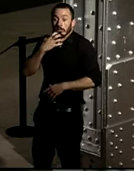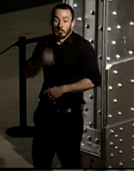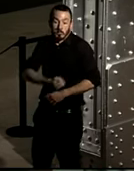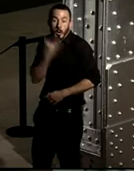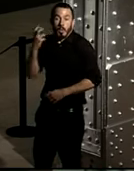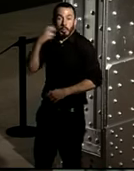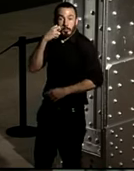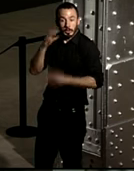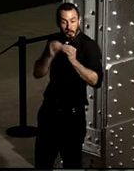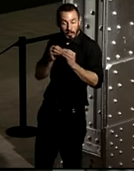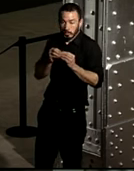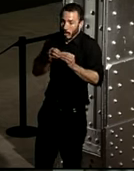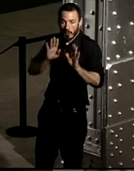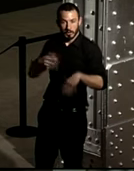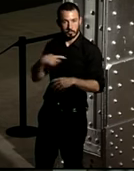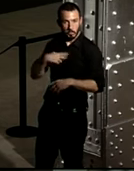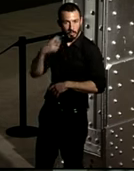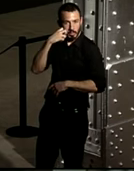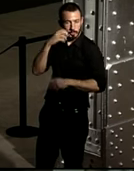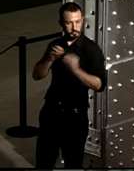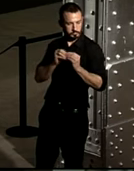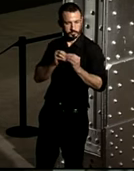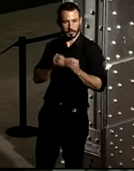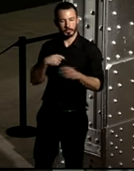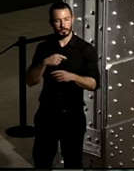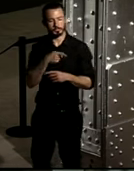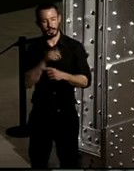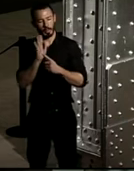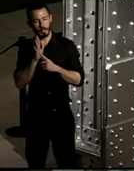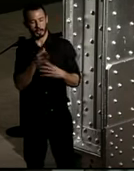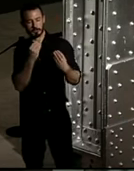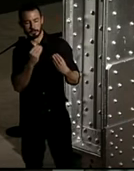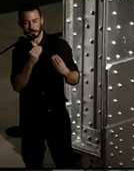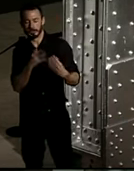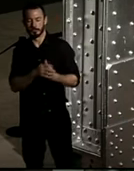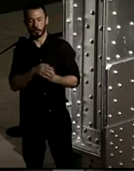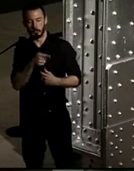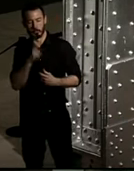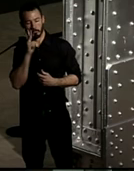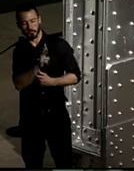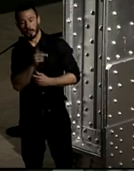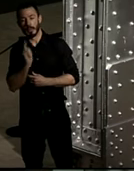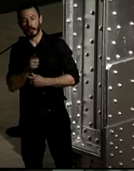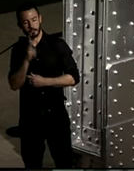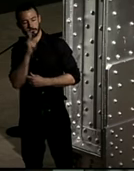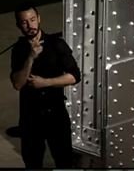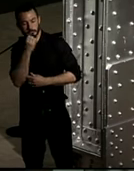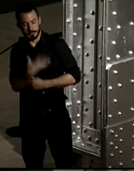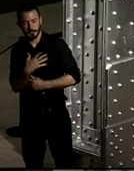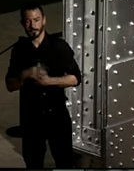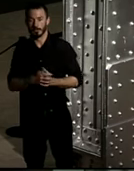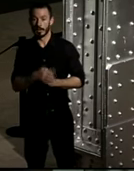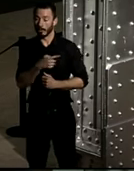es que no se sabe. Yo te veo en el cine, fíjate, yo te veo dirigiendo. Antes de que nos conteste Juana, también quiero decir que ella realiza una labor extraordinaria